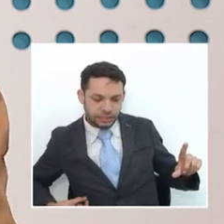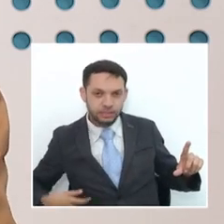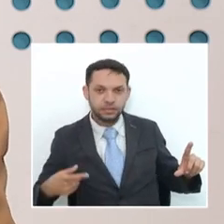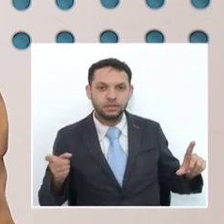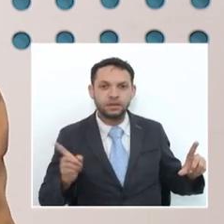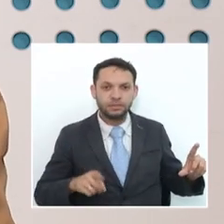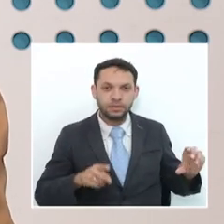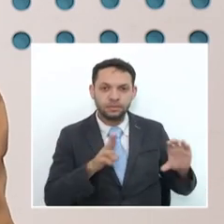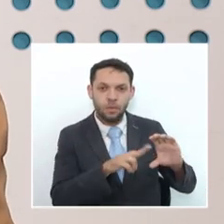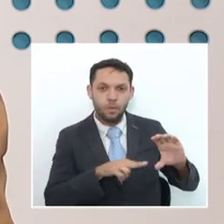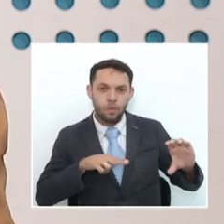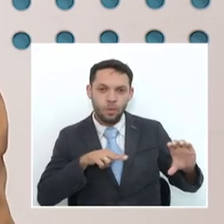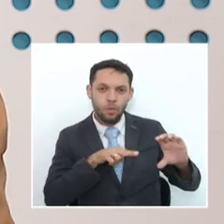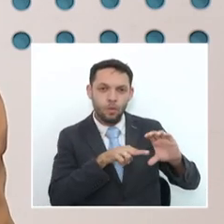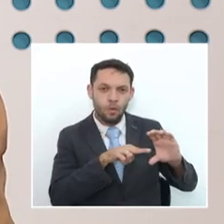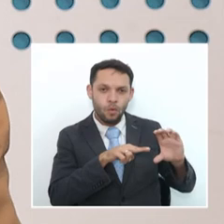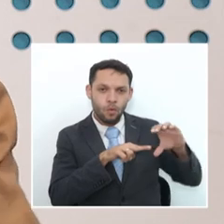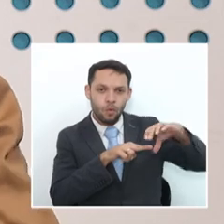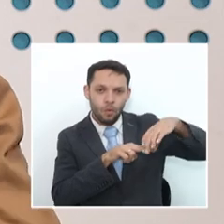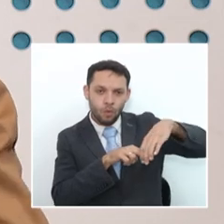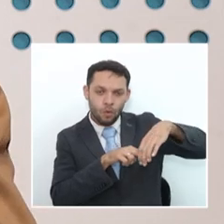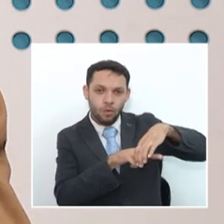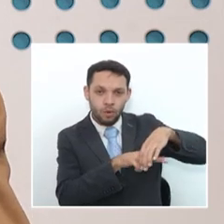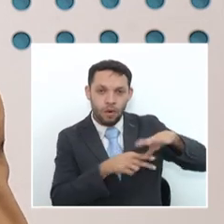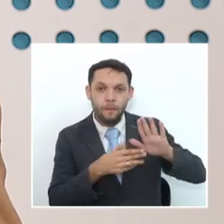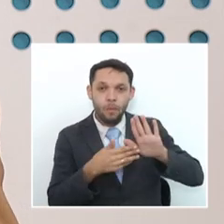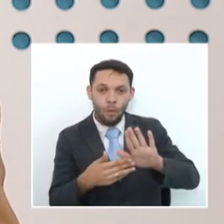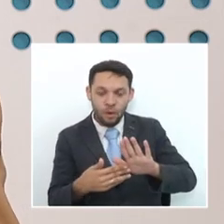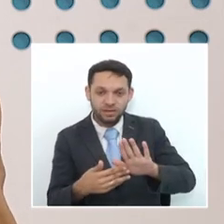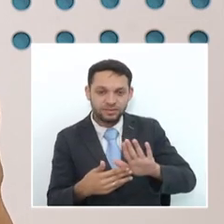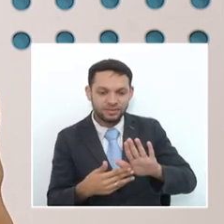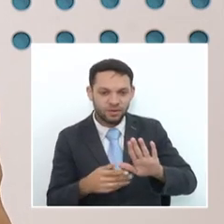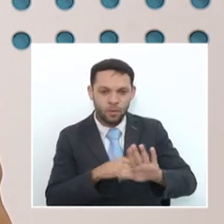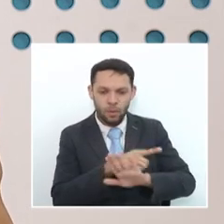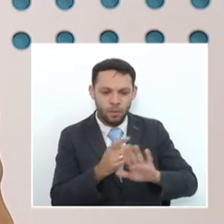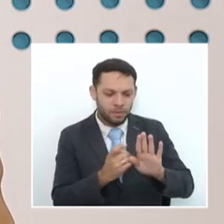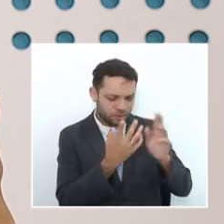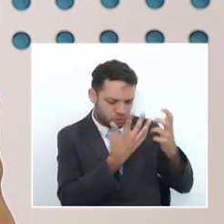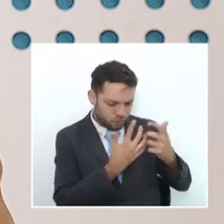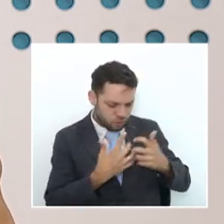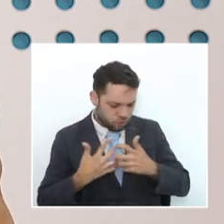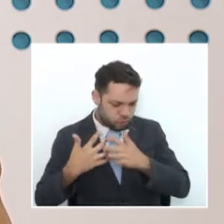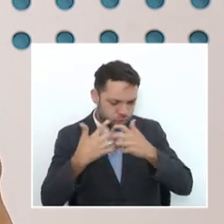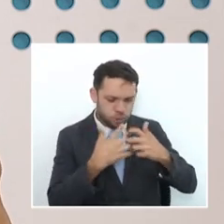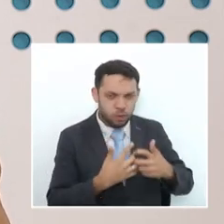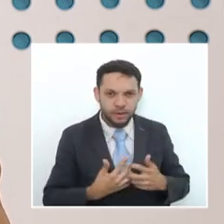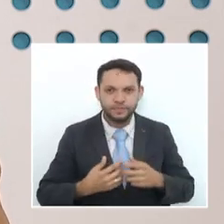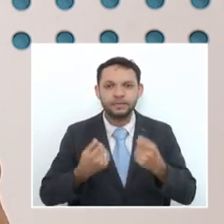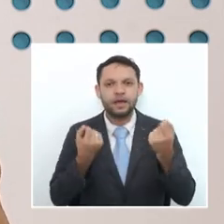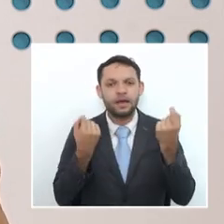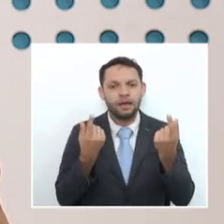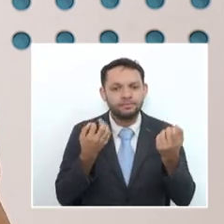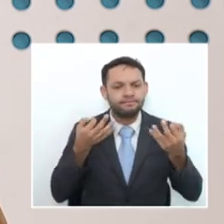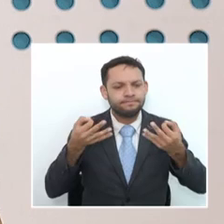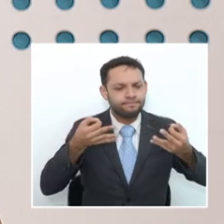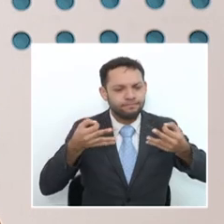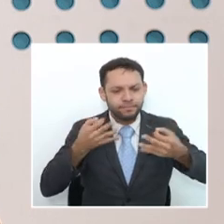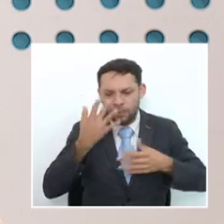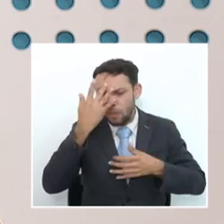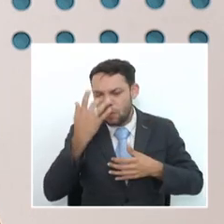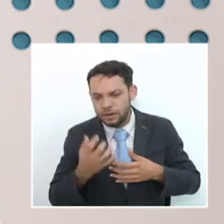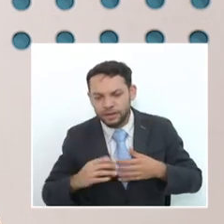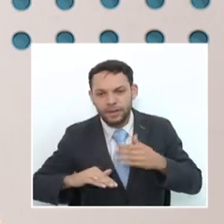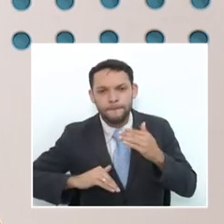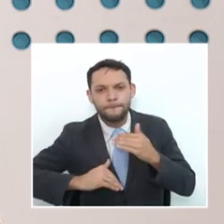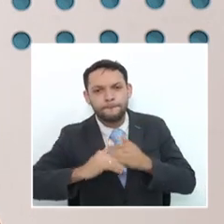tomografía, resonancias, y con eso uno ya empieza a determinar por qué se le pudieron haber subido. Intoxicación